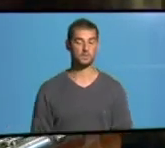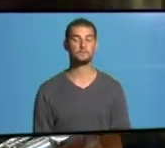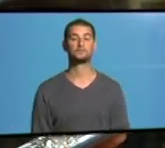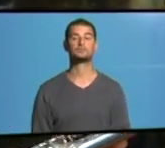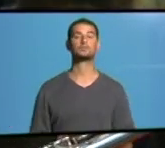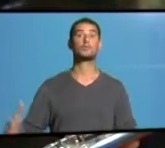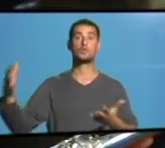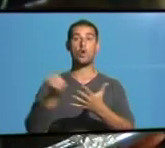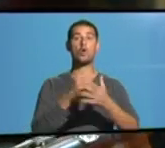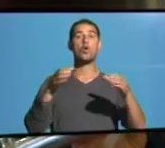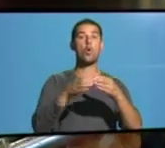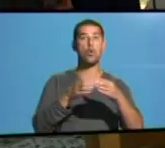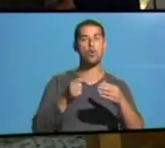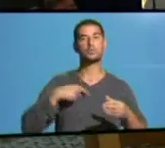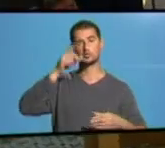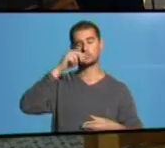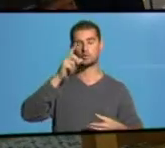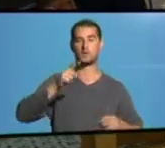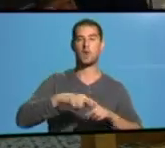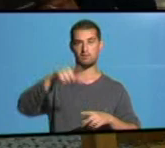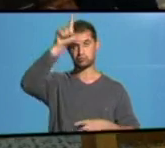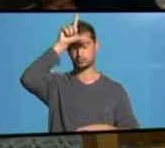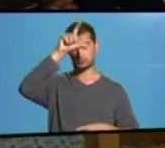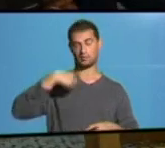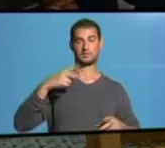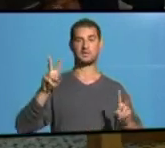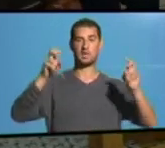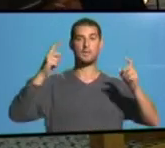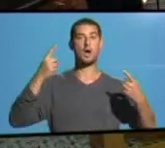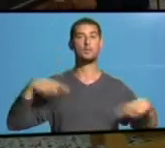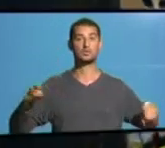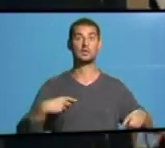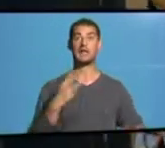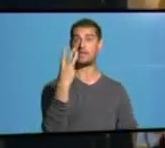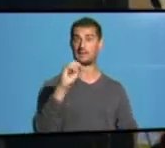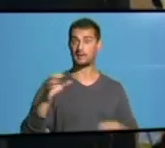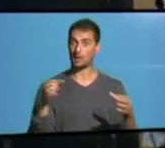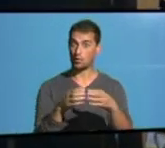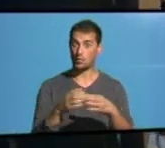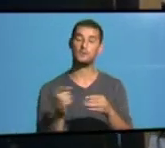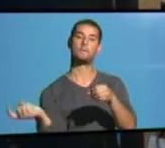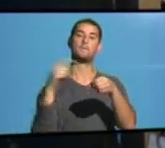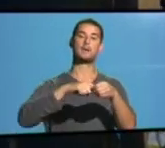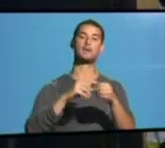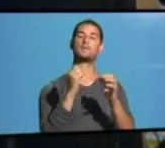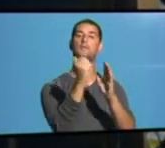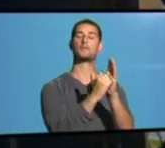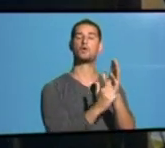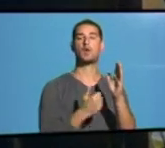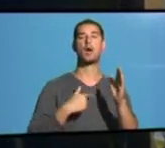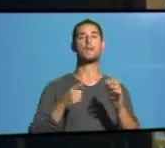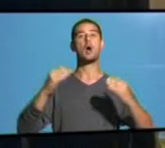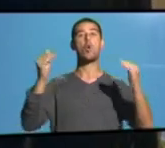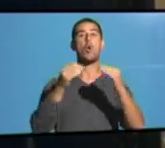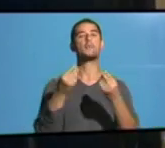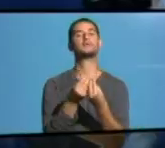esquecer os grupos locais que están a dar os seus primeiros pasos no mundo da música. Unha treintena deles, os participantes no programa Xoves con Arte,